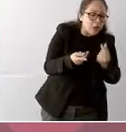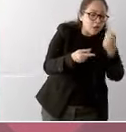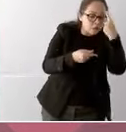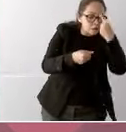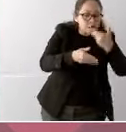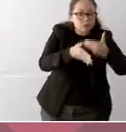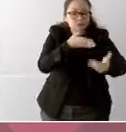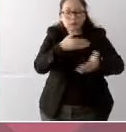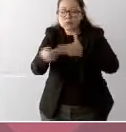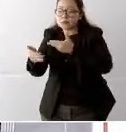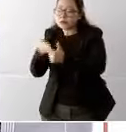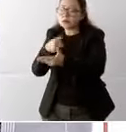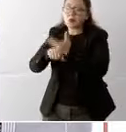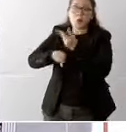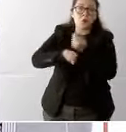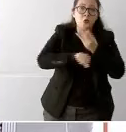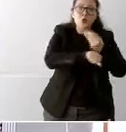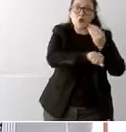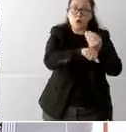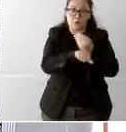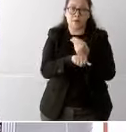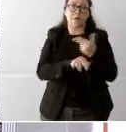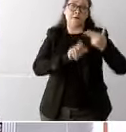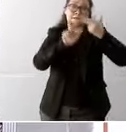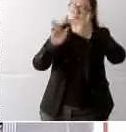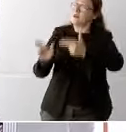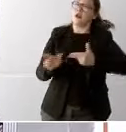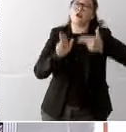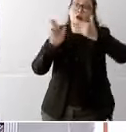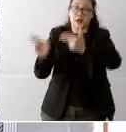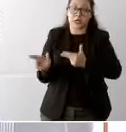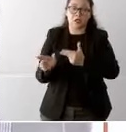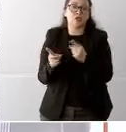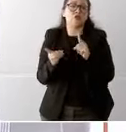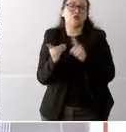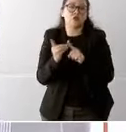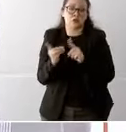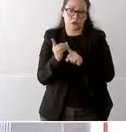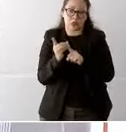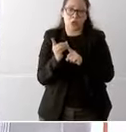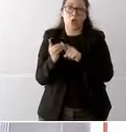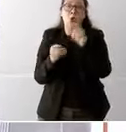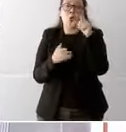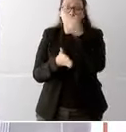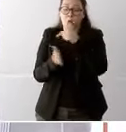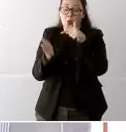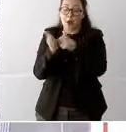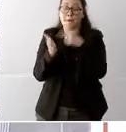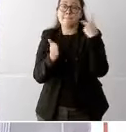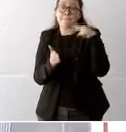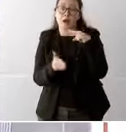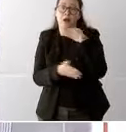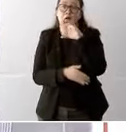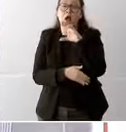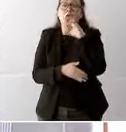todo lo que es el ferrocarril de Coatzacoalcos a